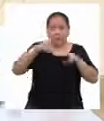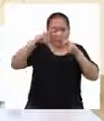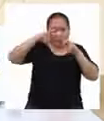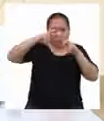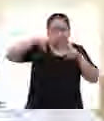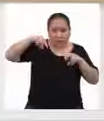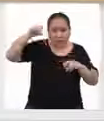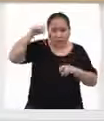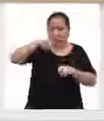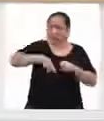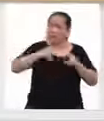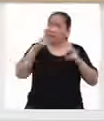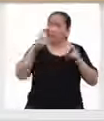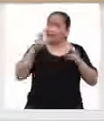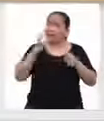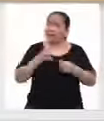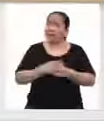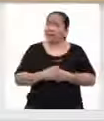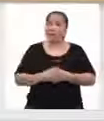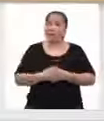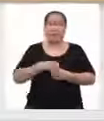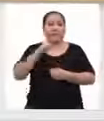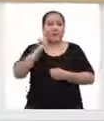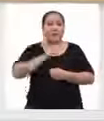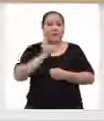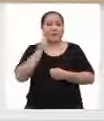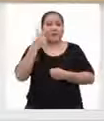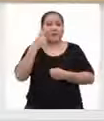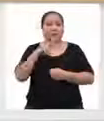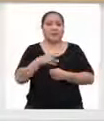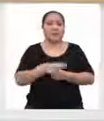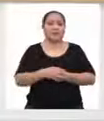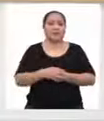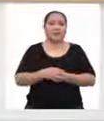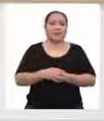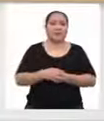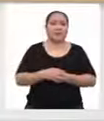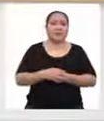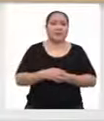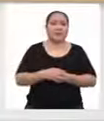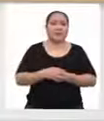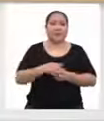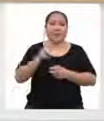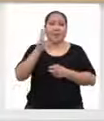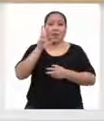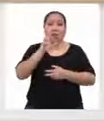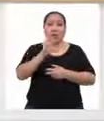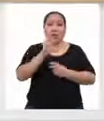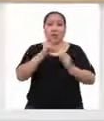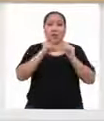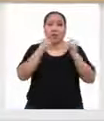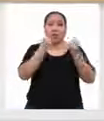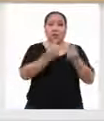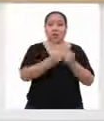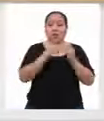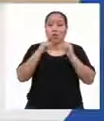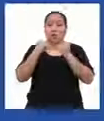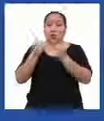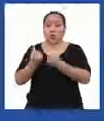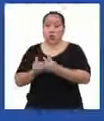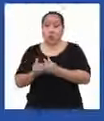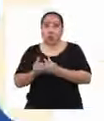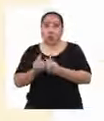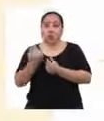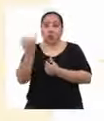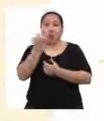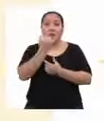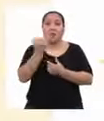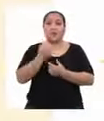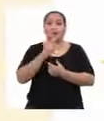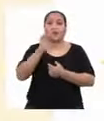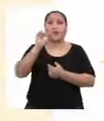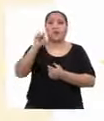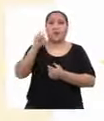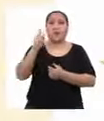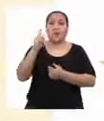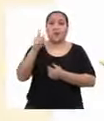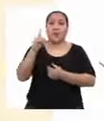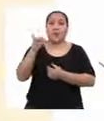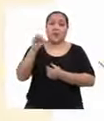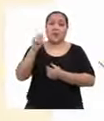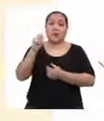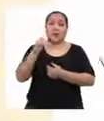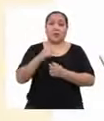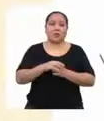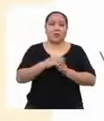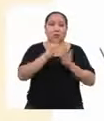de ese tema? Claro. Mira, tenemos 3 grandes grupos de gráficos estadísticos. Están los